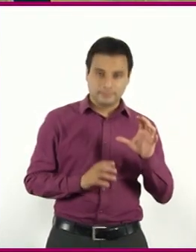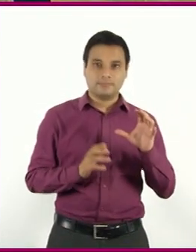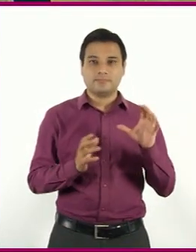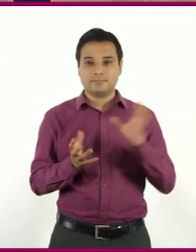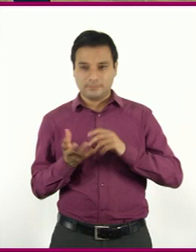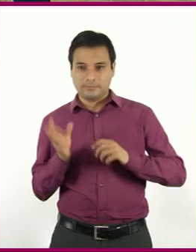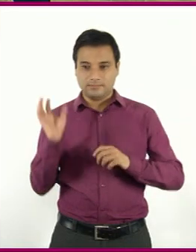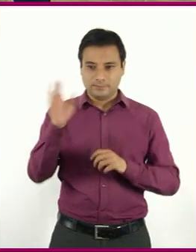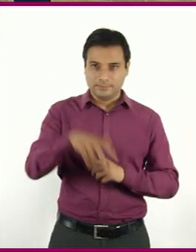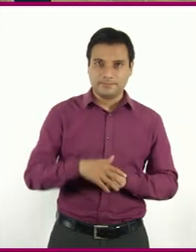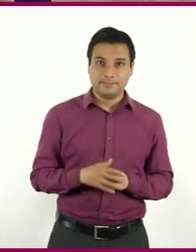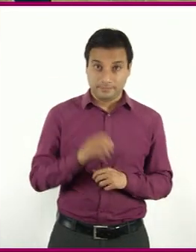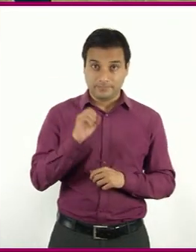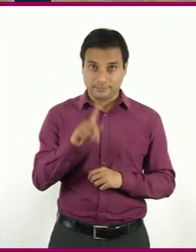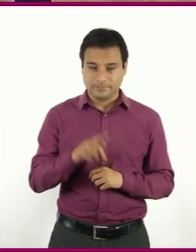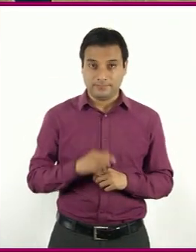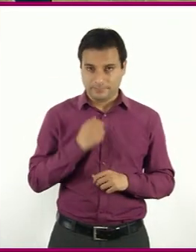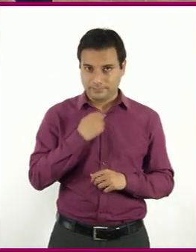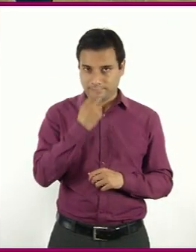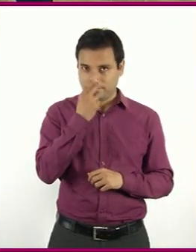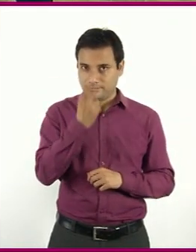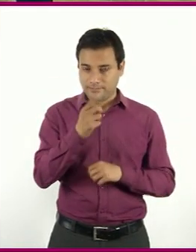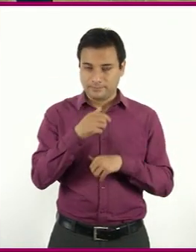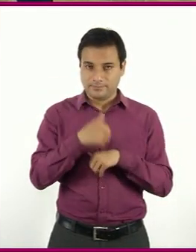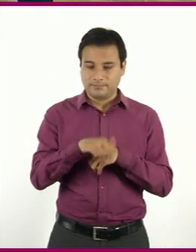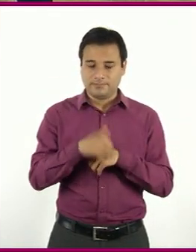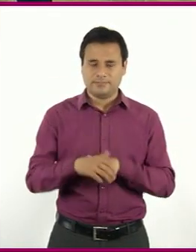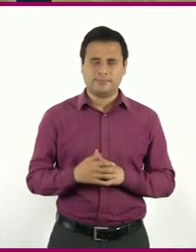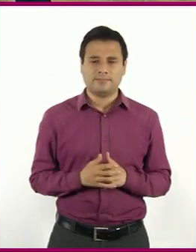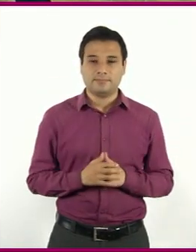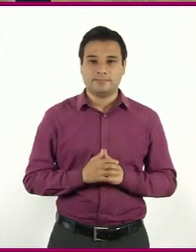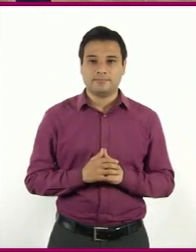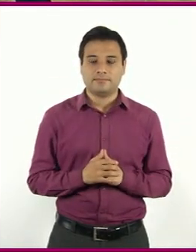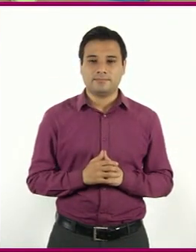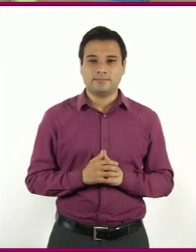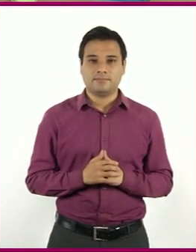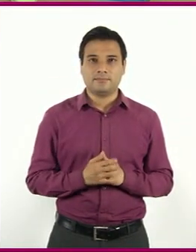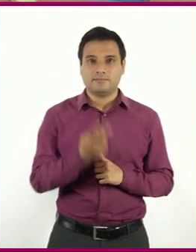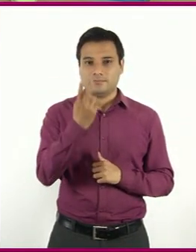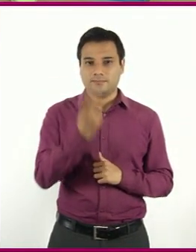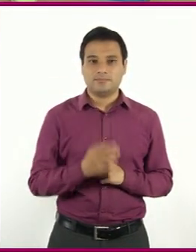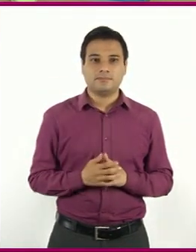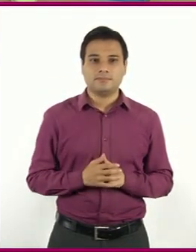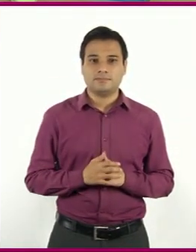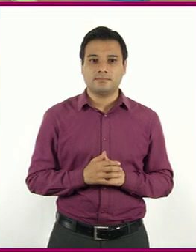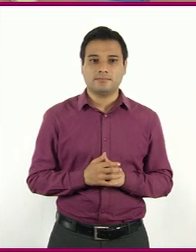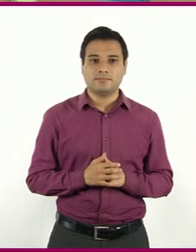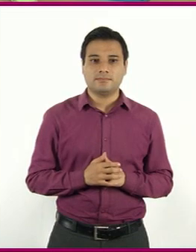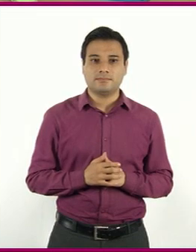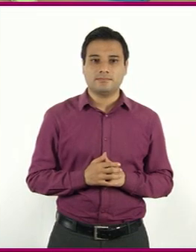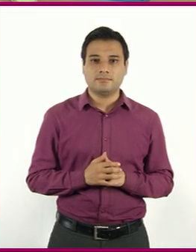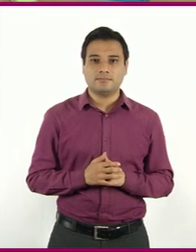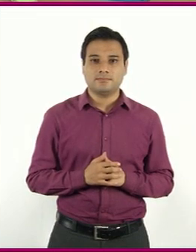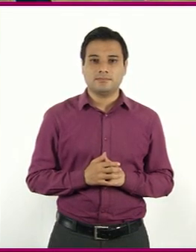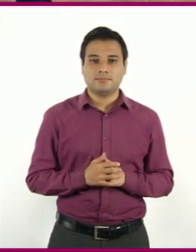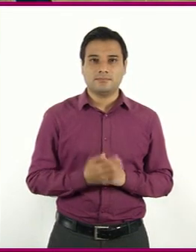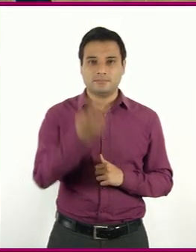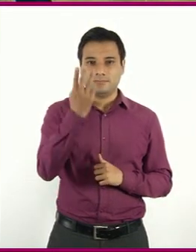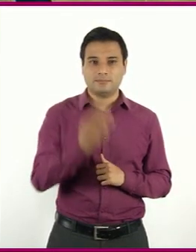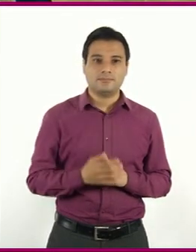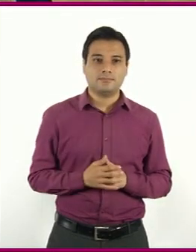cambiamos. Indicar el número y luego atinar. Son tres acciones en una. ¿Listo? Listo, maestro. Dos. Ahí está.